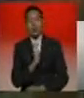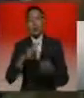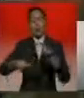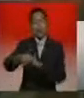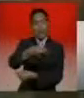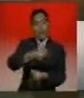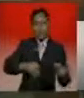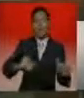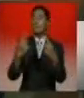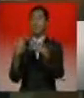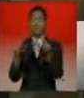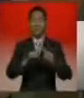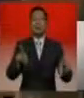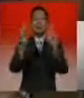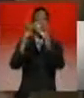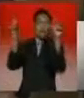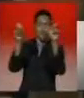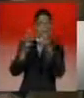en